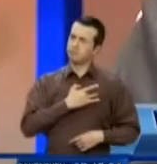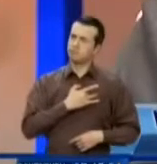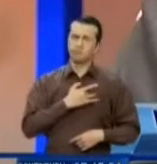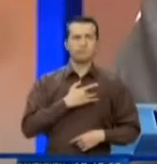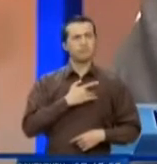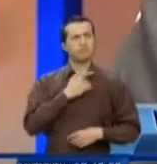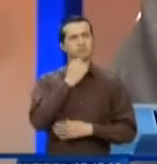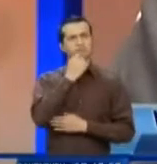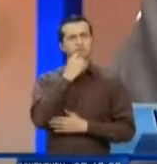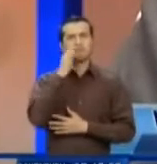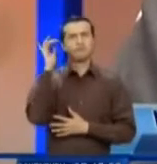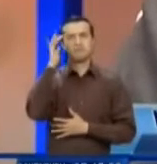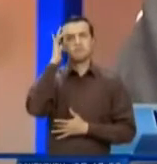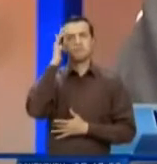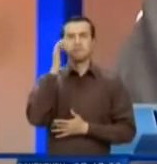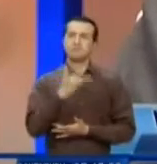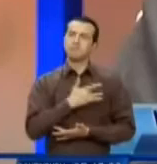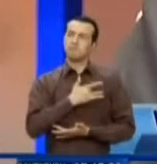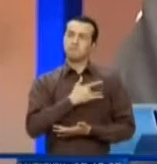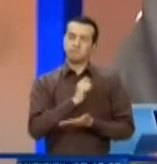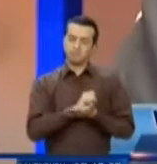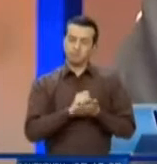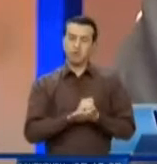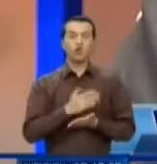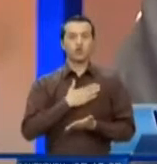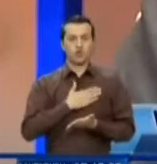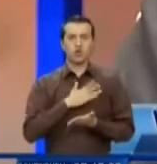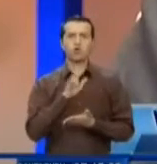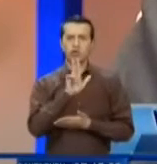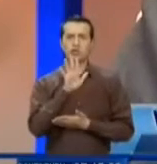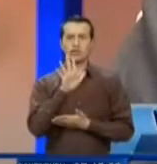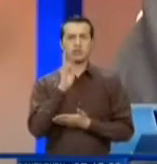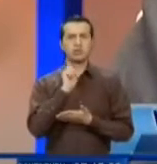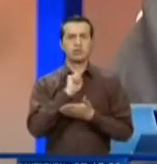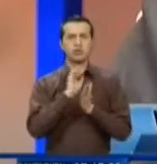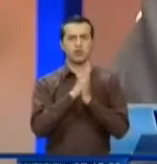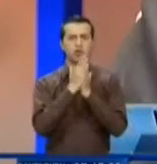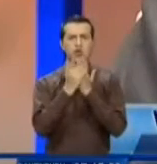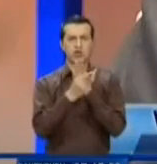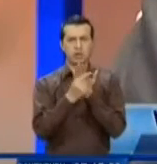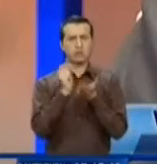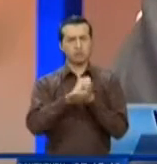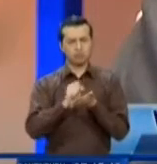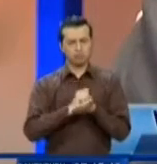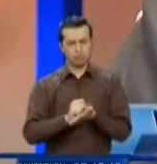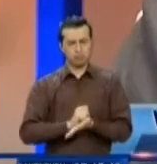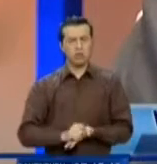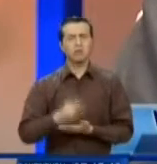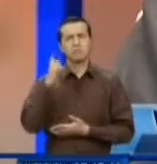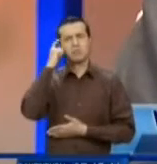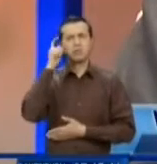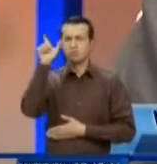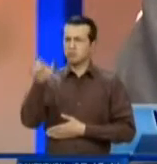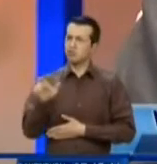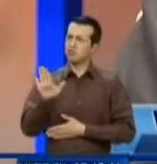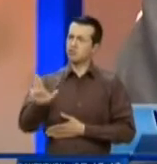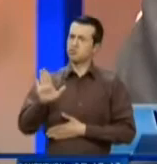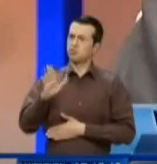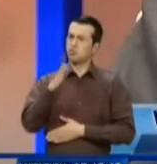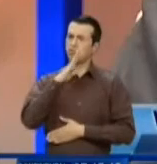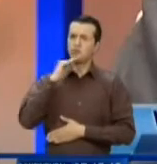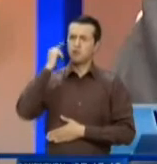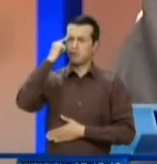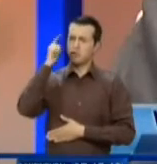libro. No obstante que yo soy autor de 35 libros, porque veo en él que tiene algo